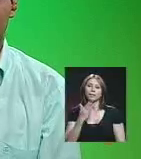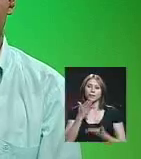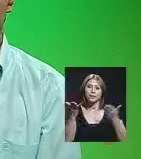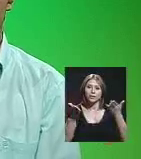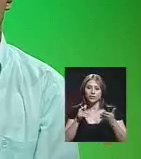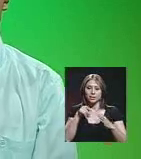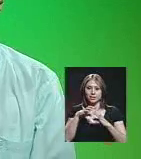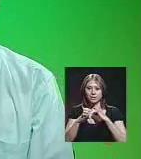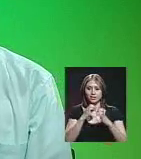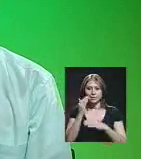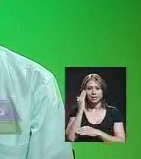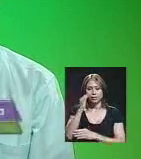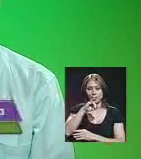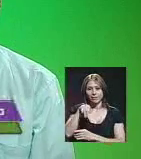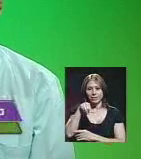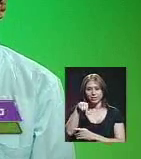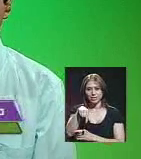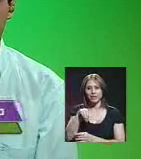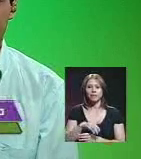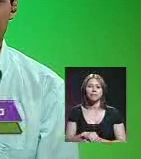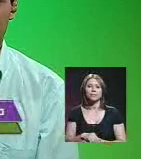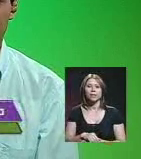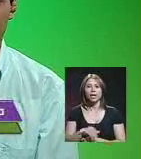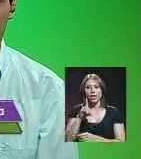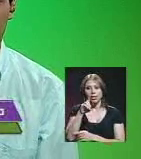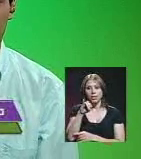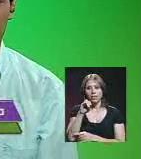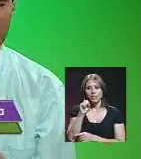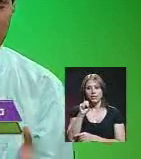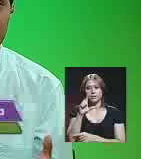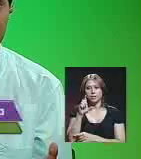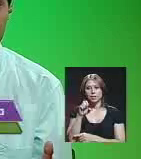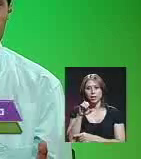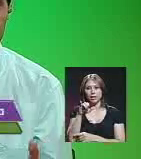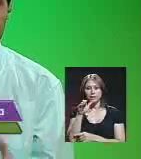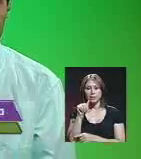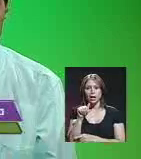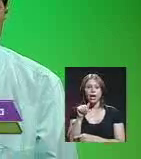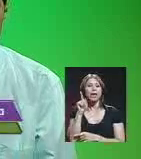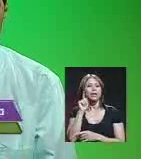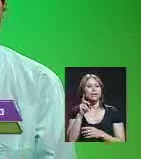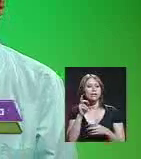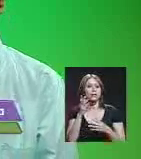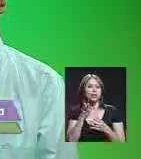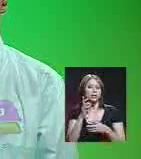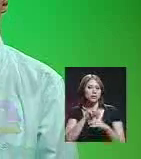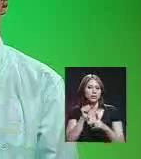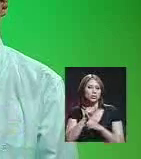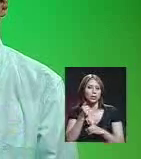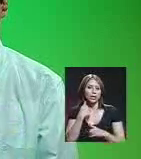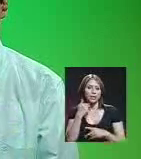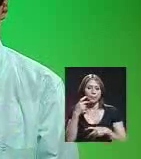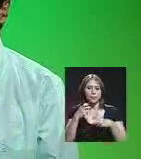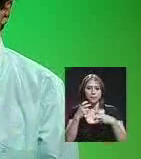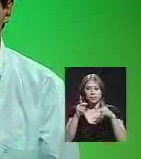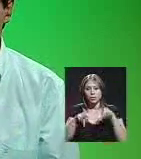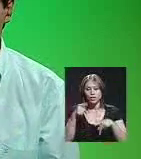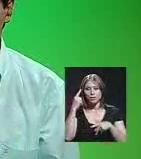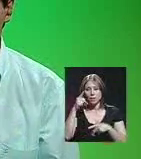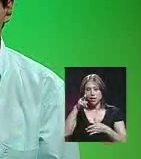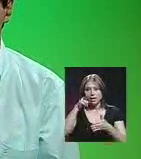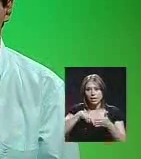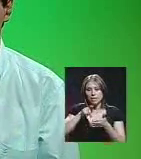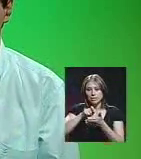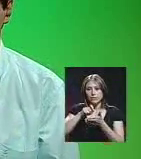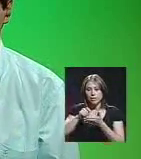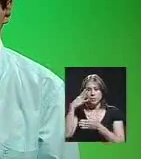Bienvenidos a esta entrevista, les saluda Jafet Quesada. La dislexia es una distorsión que sufren muchas personas para leer, escribir y memorizar, y eso les puede